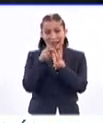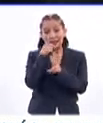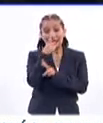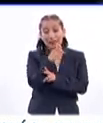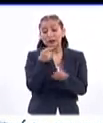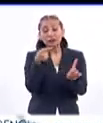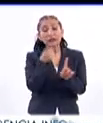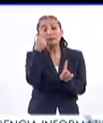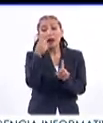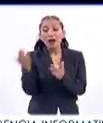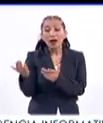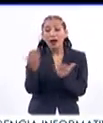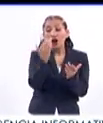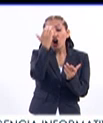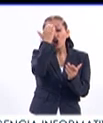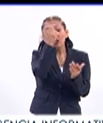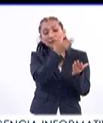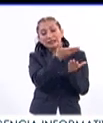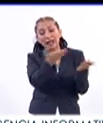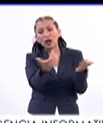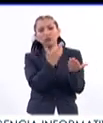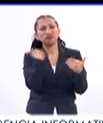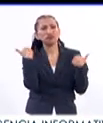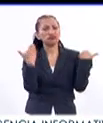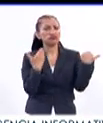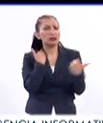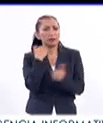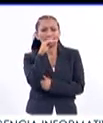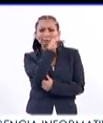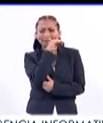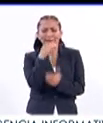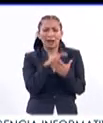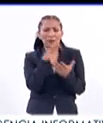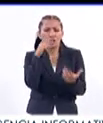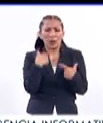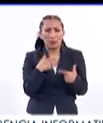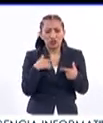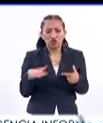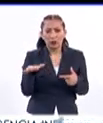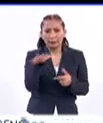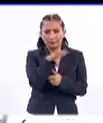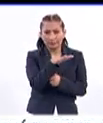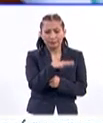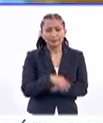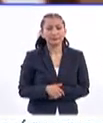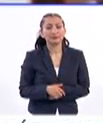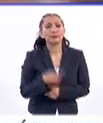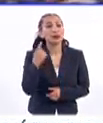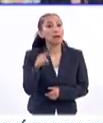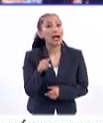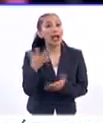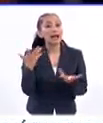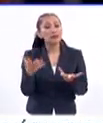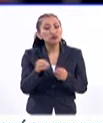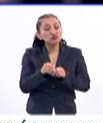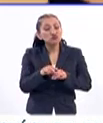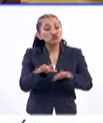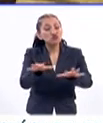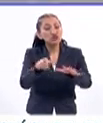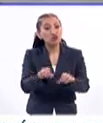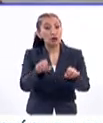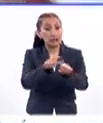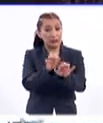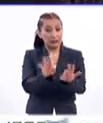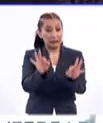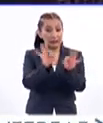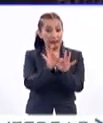asegura que el objetivo es acercar el conocimiento de forma lúdica y gratuita a la mayor cantidad posible de personas, para lograr un impacto social